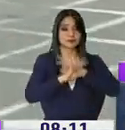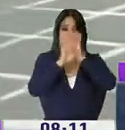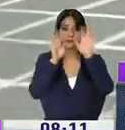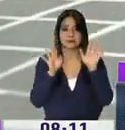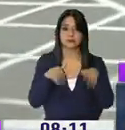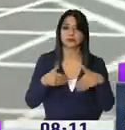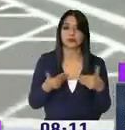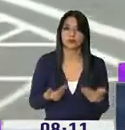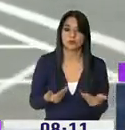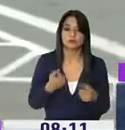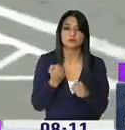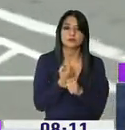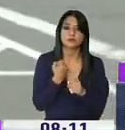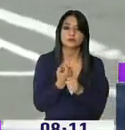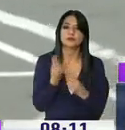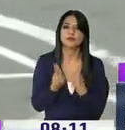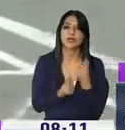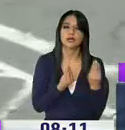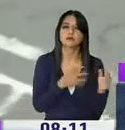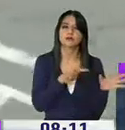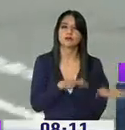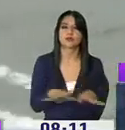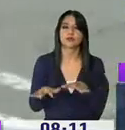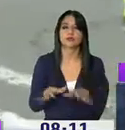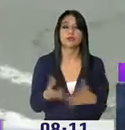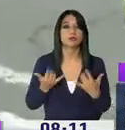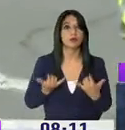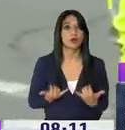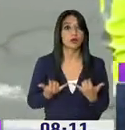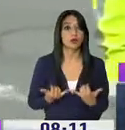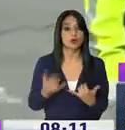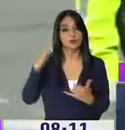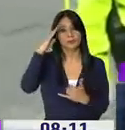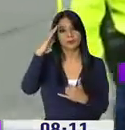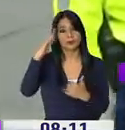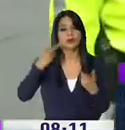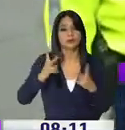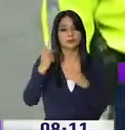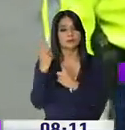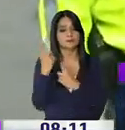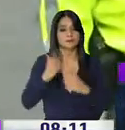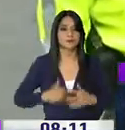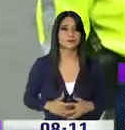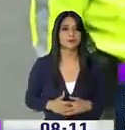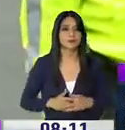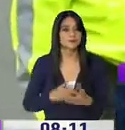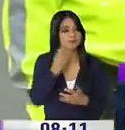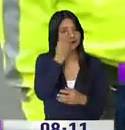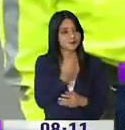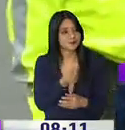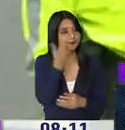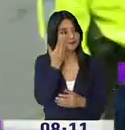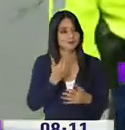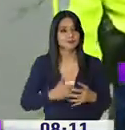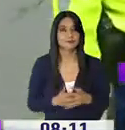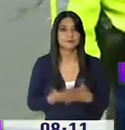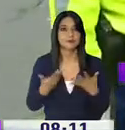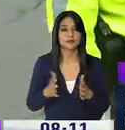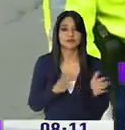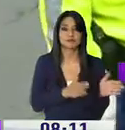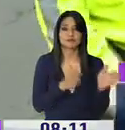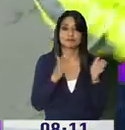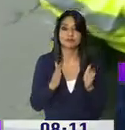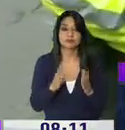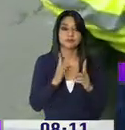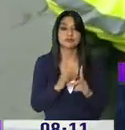saber qué tipo de trabajo coordinado están realizando en estos momentos la policía y las Fuerzas Armadas. Muy buenos días. Hemos pasado de una fase de